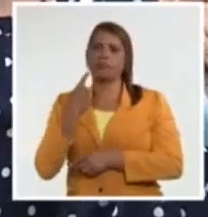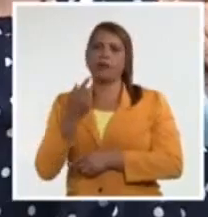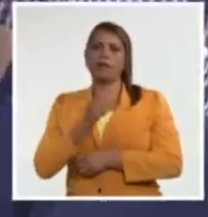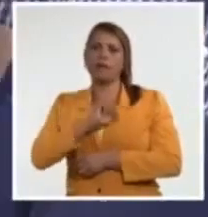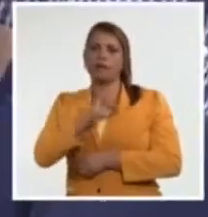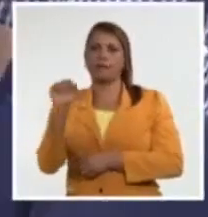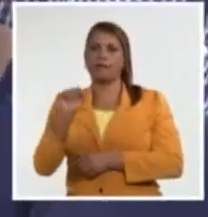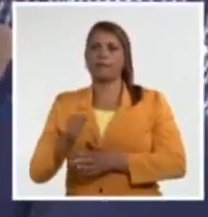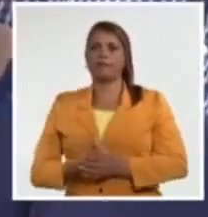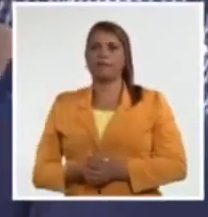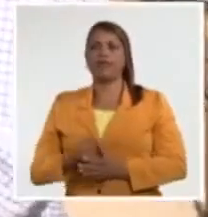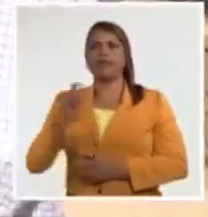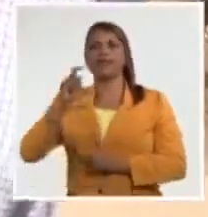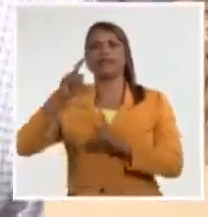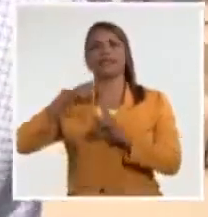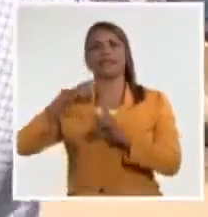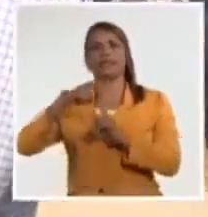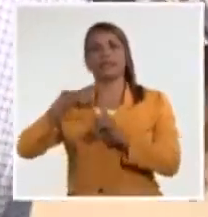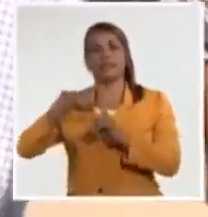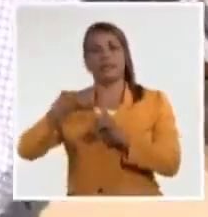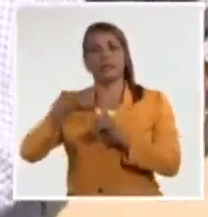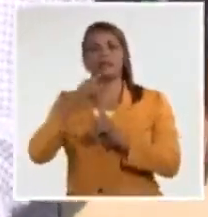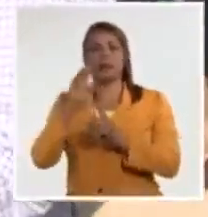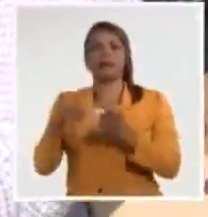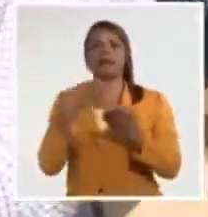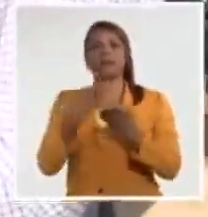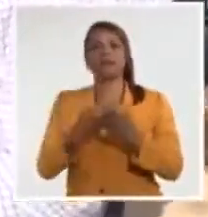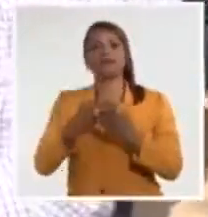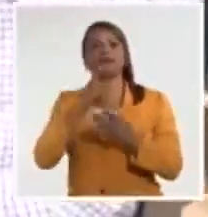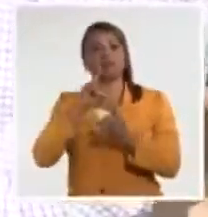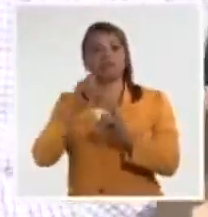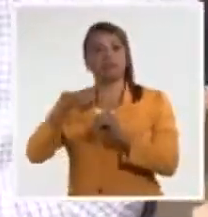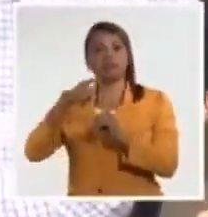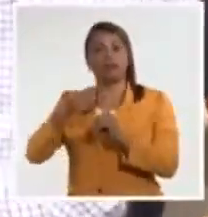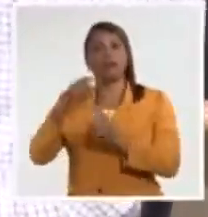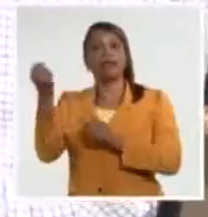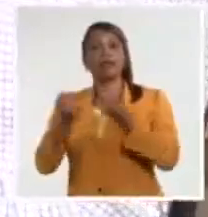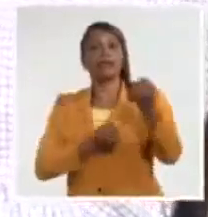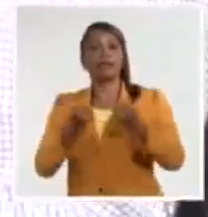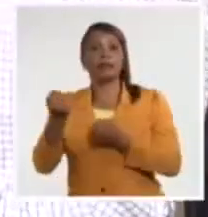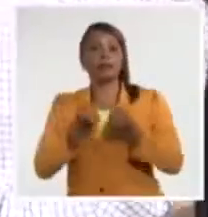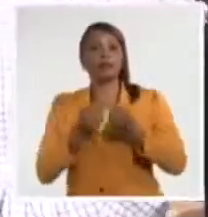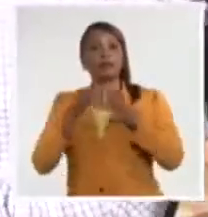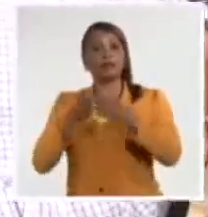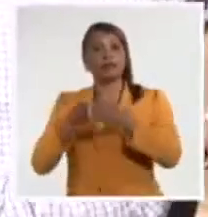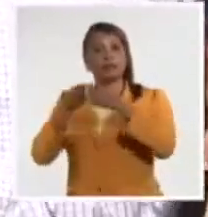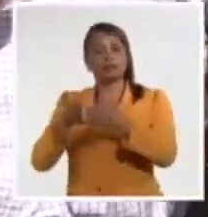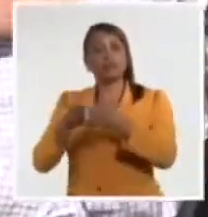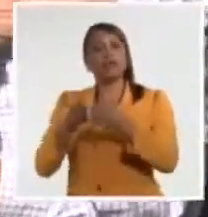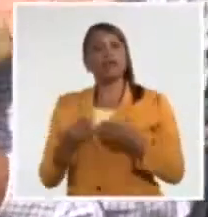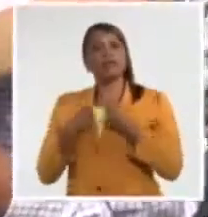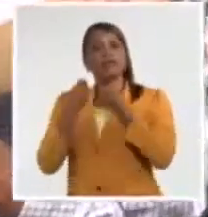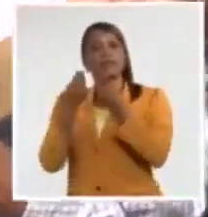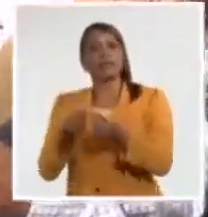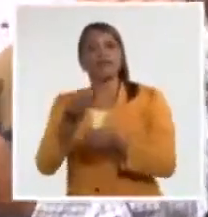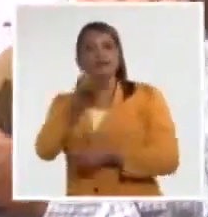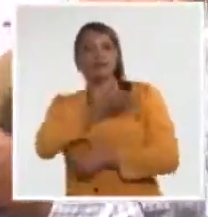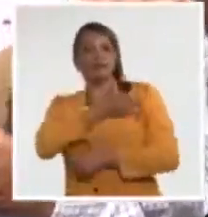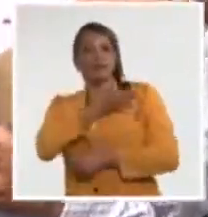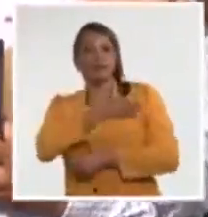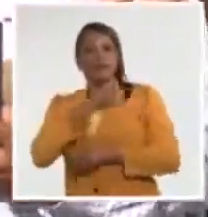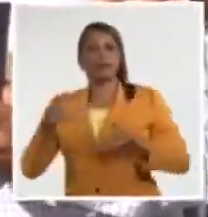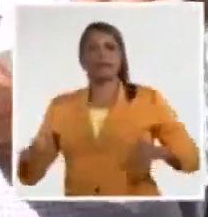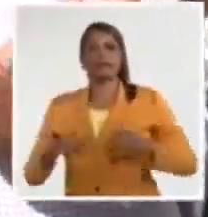La CTC, a propuesta del Sindicato Nacional de Trabajadores del Transporte y Puerto, entregó el sello